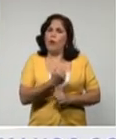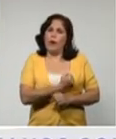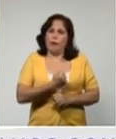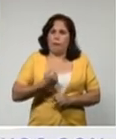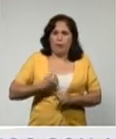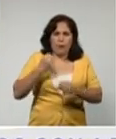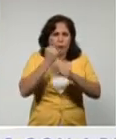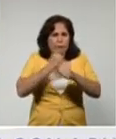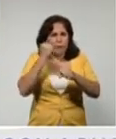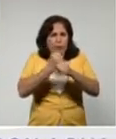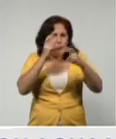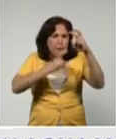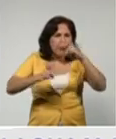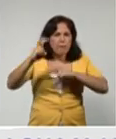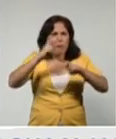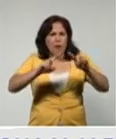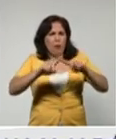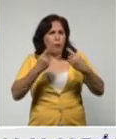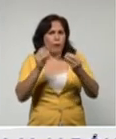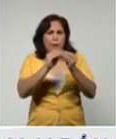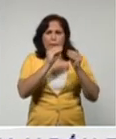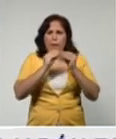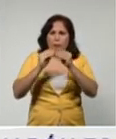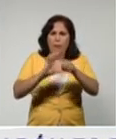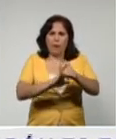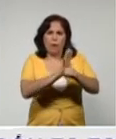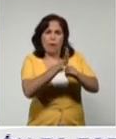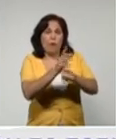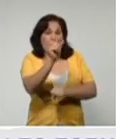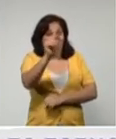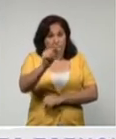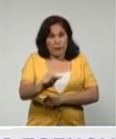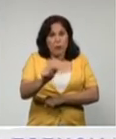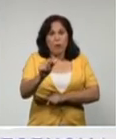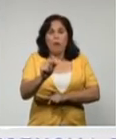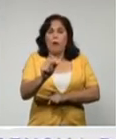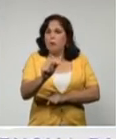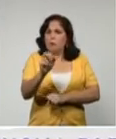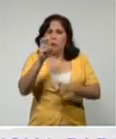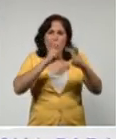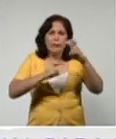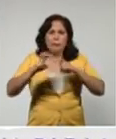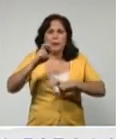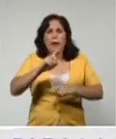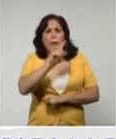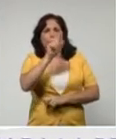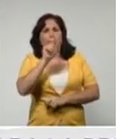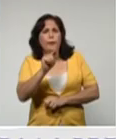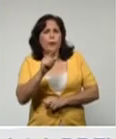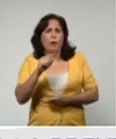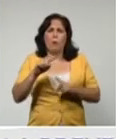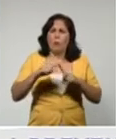trabajado desde el punto de vista de investigación epidemiológica, sin